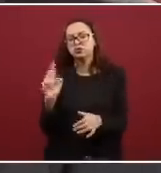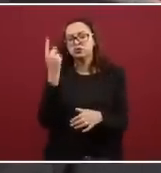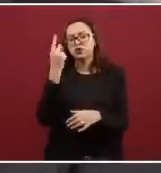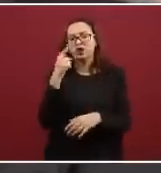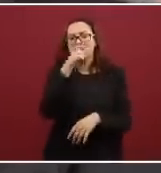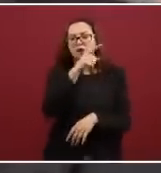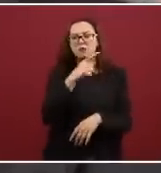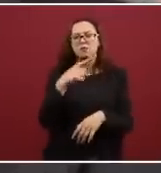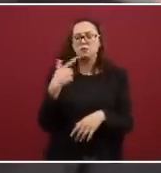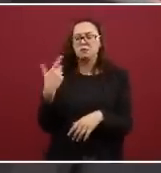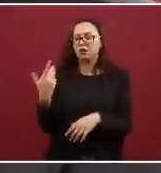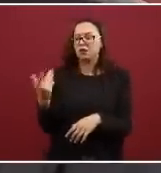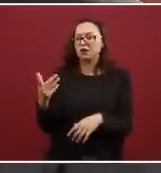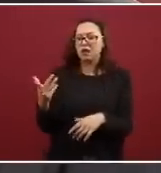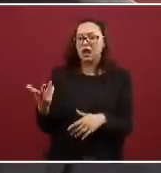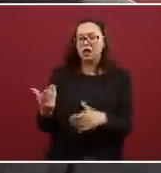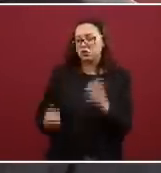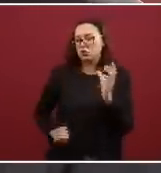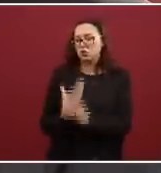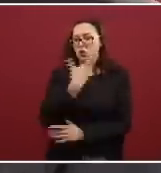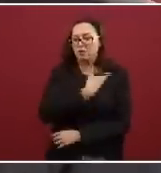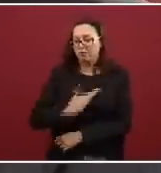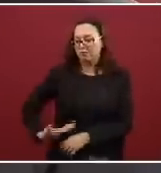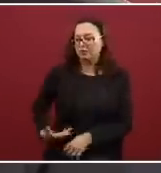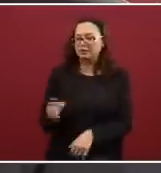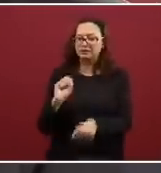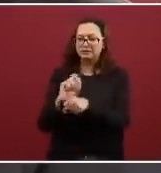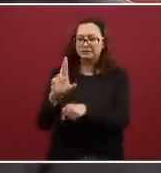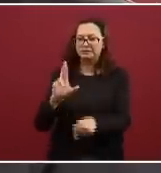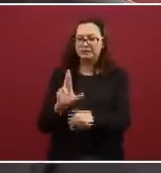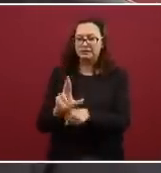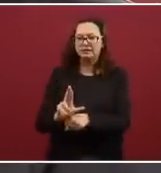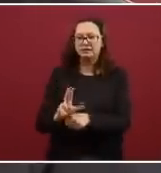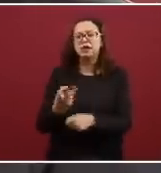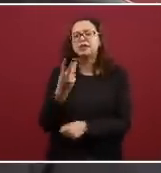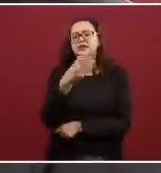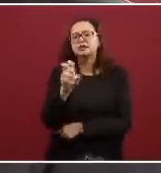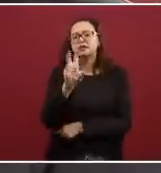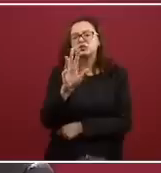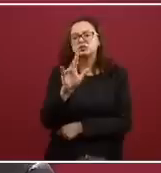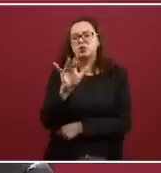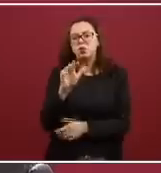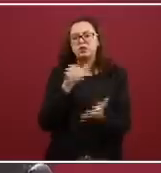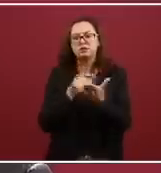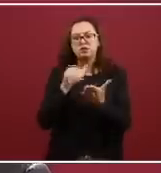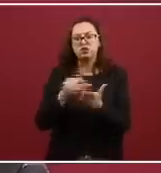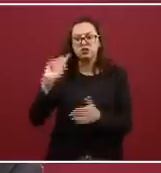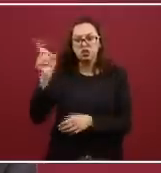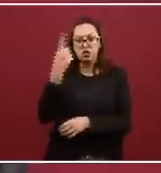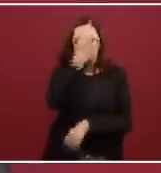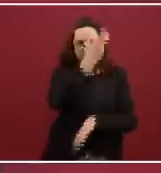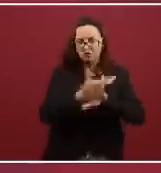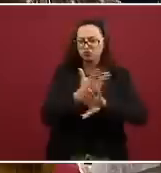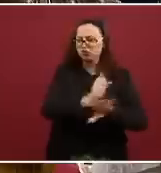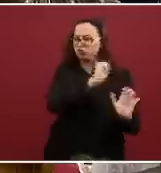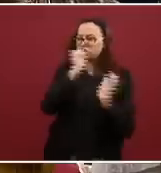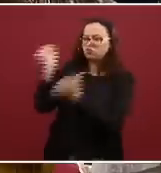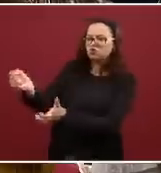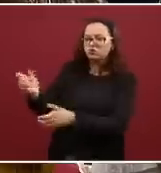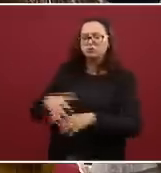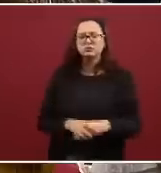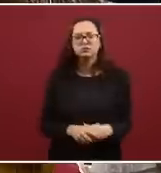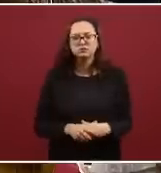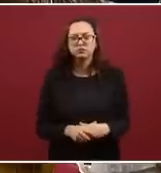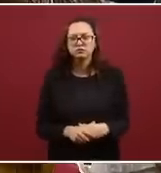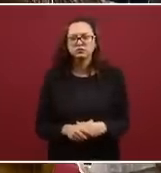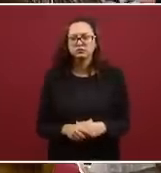salvador ahora con el recién electo presidente hace unos días son 350 millones de dólares y aquí en méxico entonces